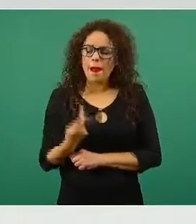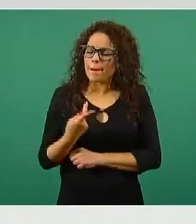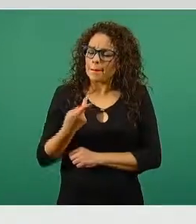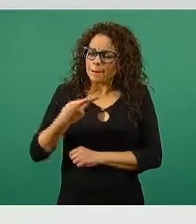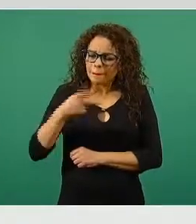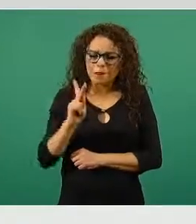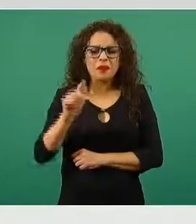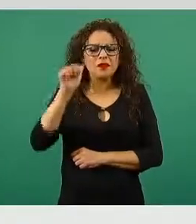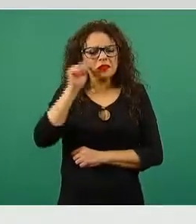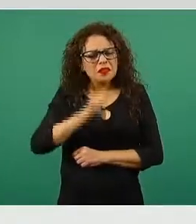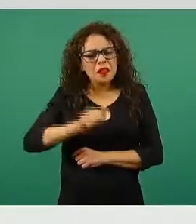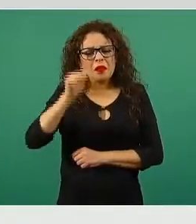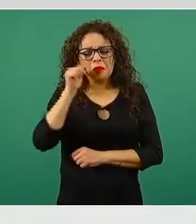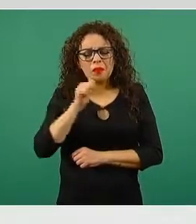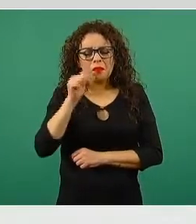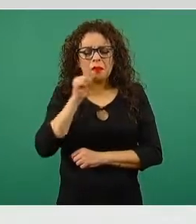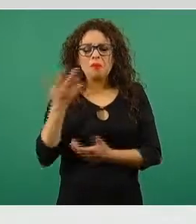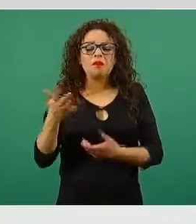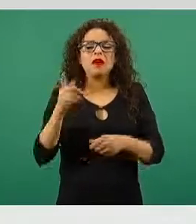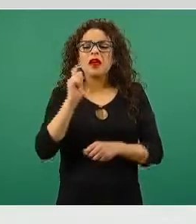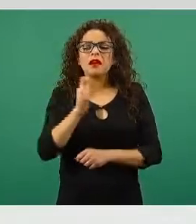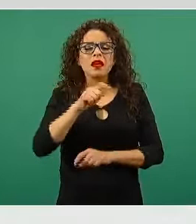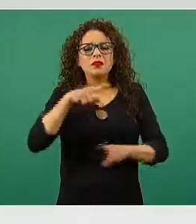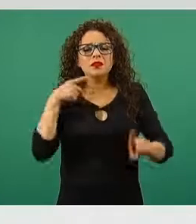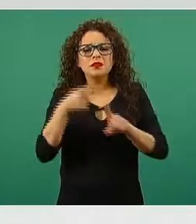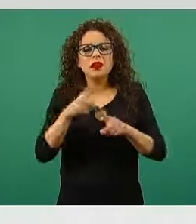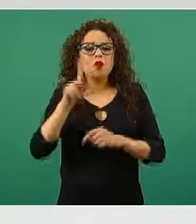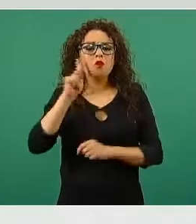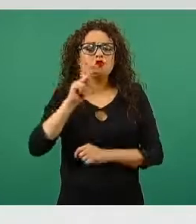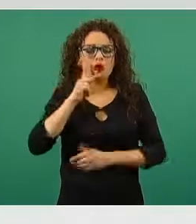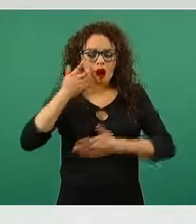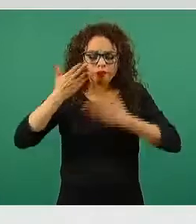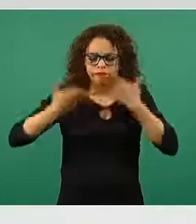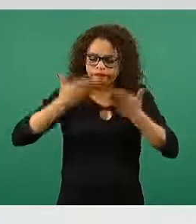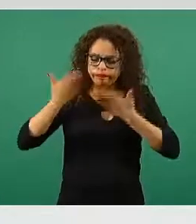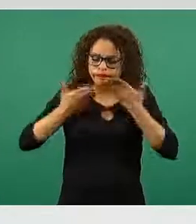siempre, dado que los ensayos clínicos